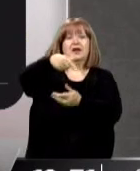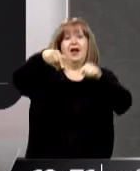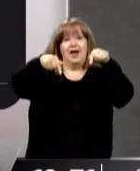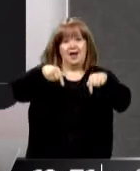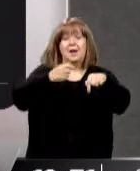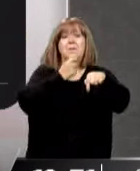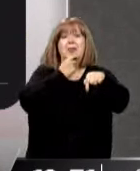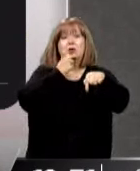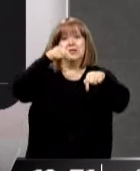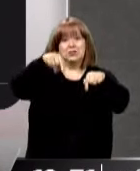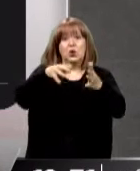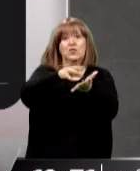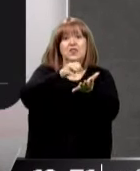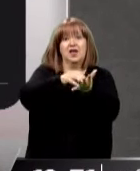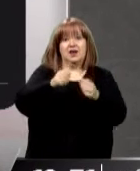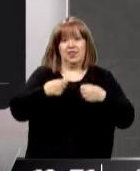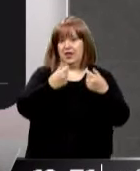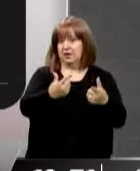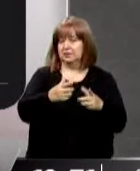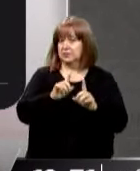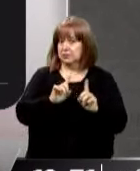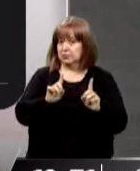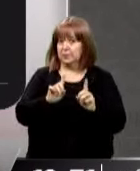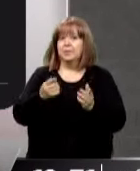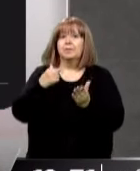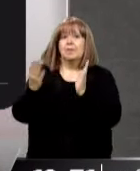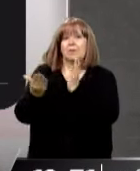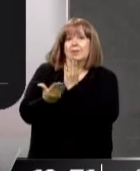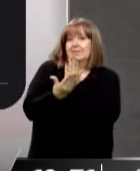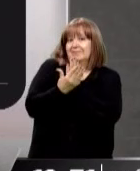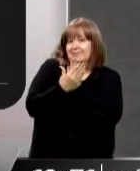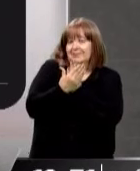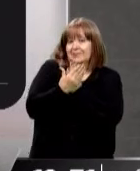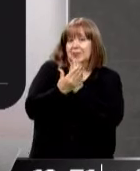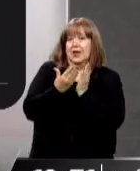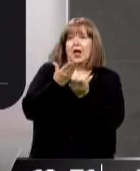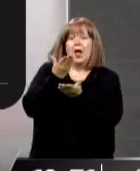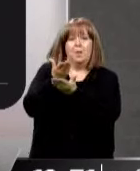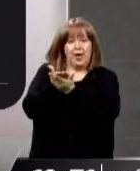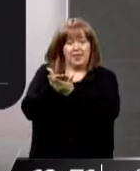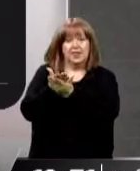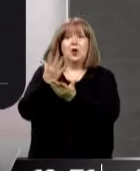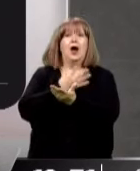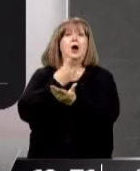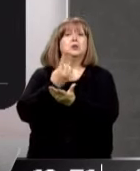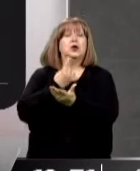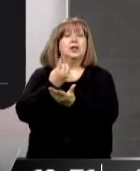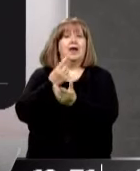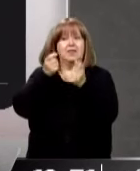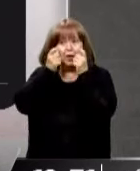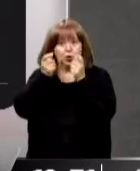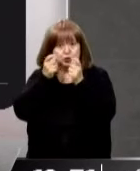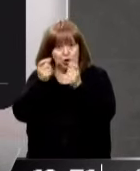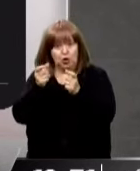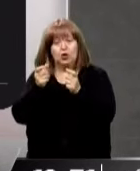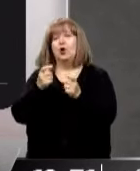de la provincia. Y acompaña ese documento, que es el pedido que le hace las autoridades de control.